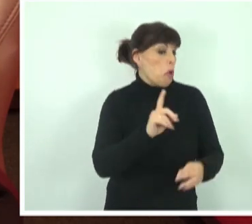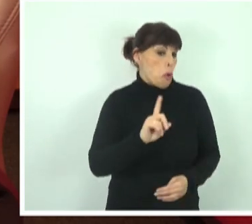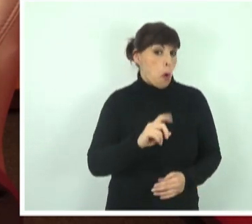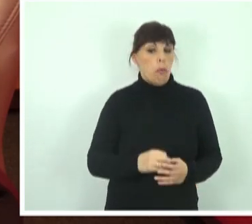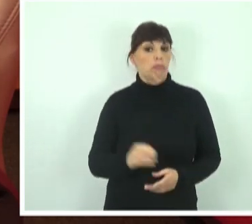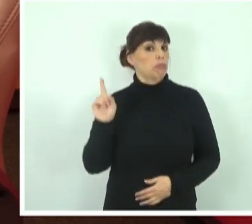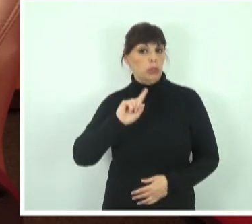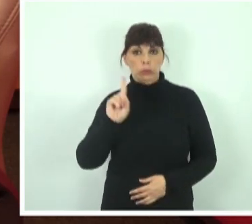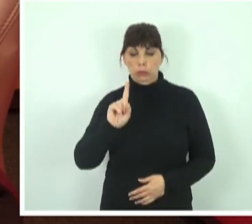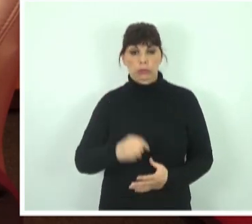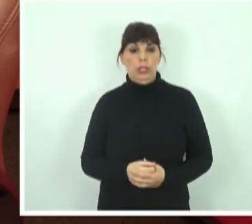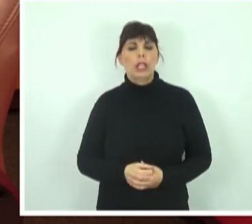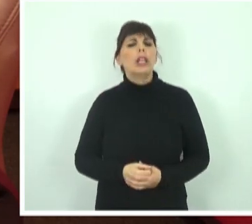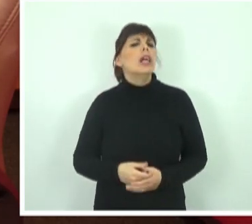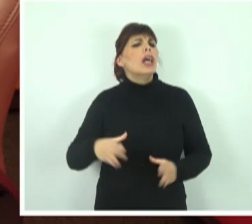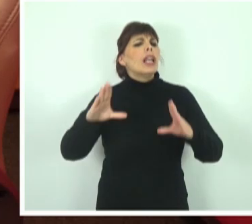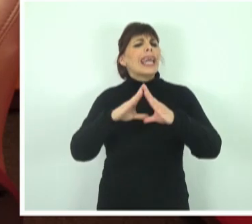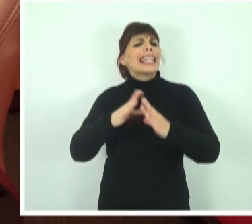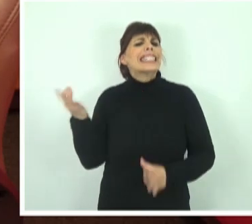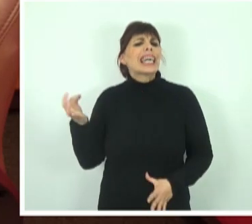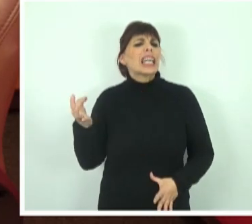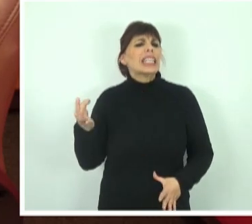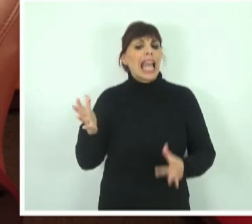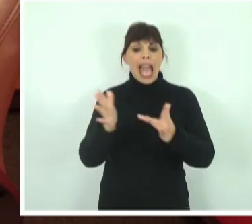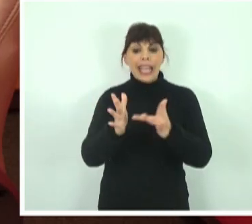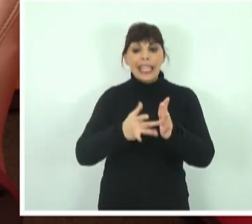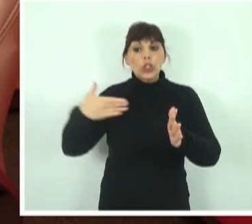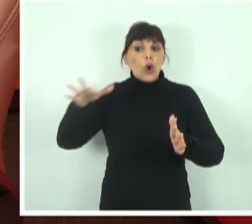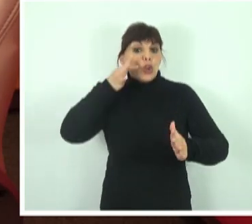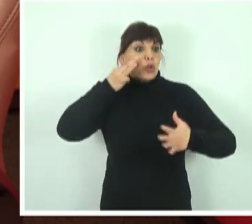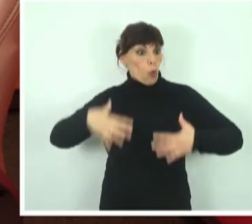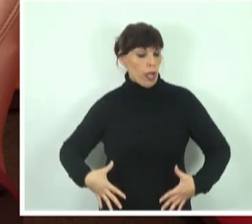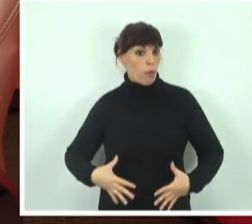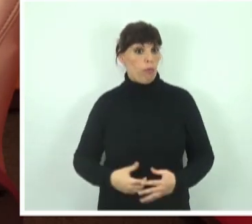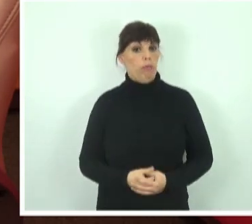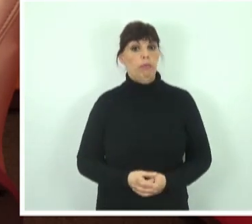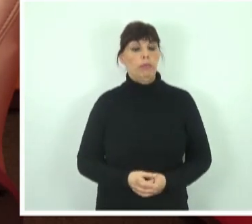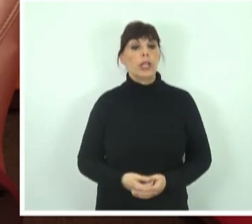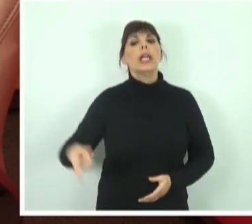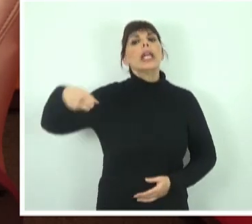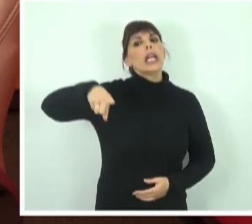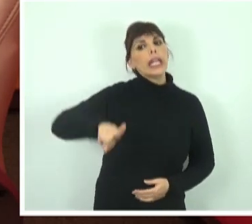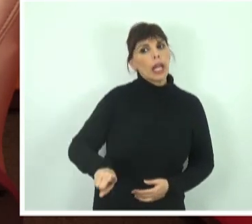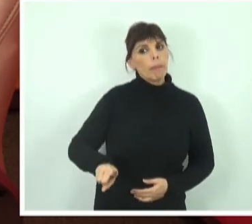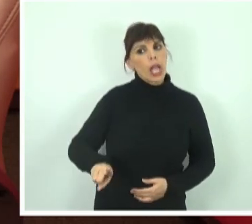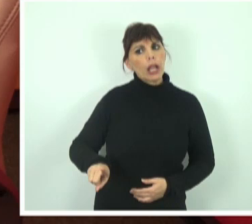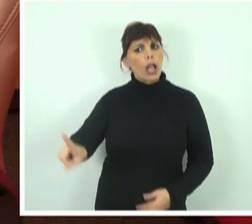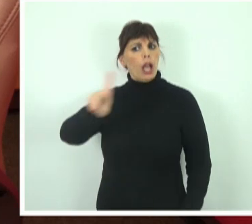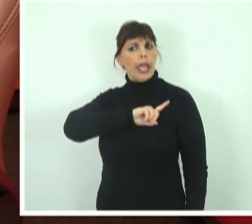La iglesia es el cuerpo de Jesucristo. Pero también es llamado el ejército de